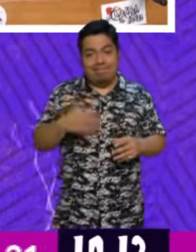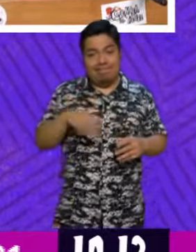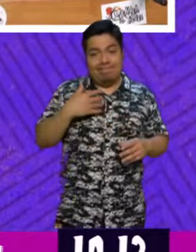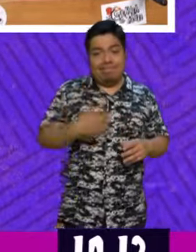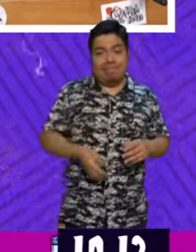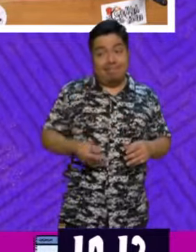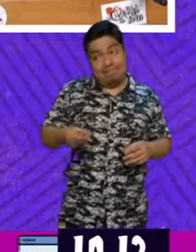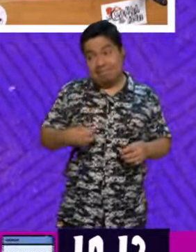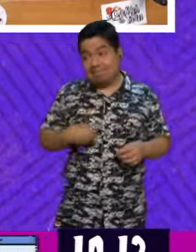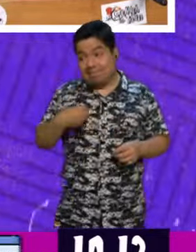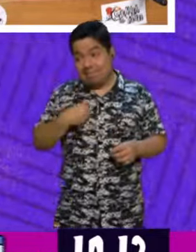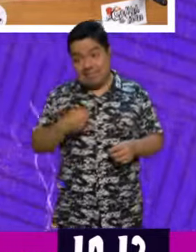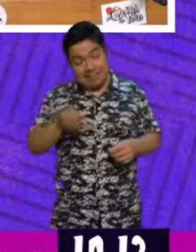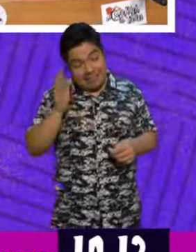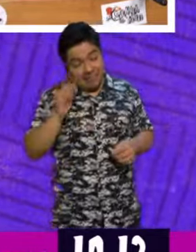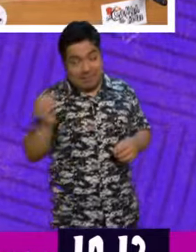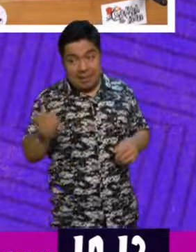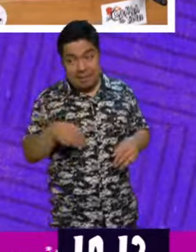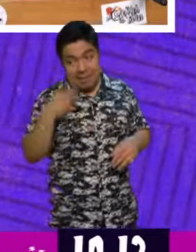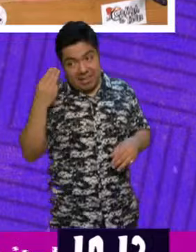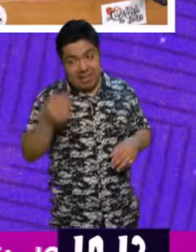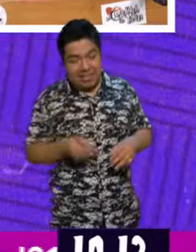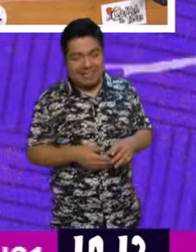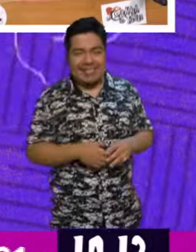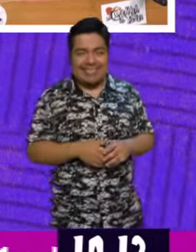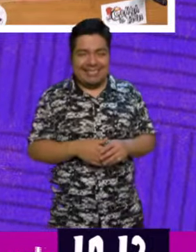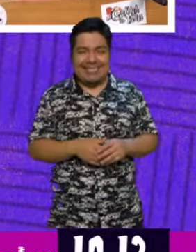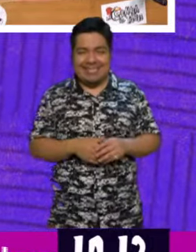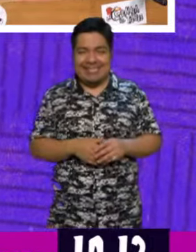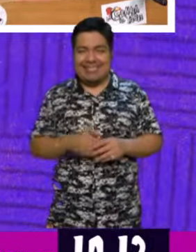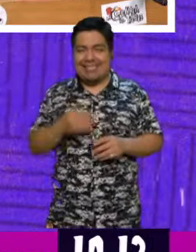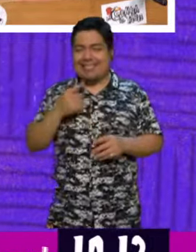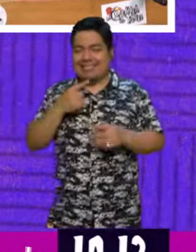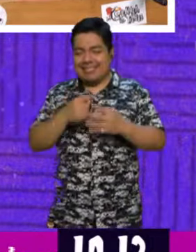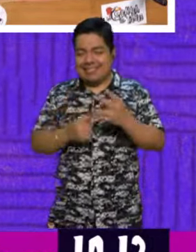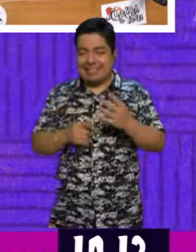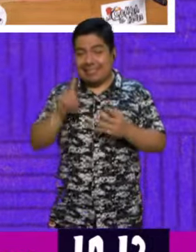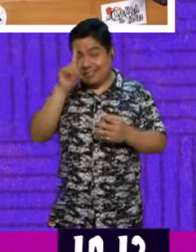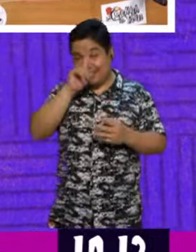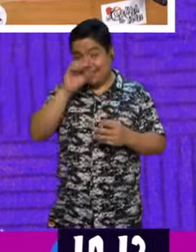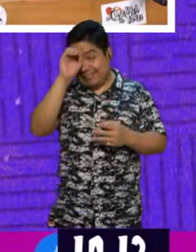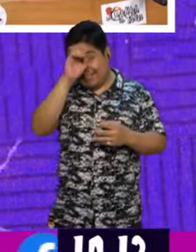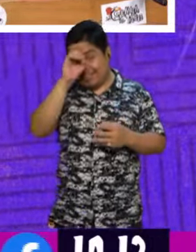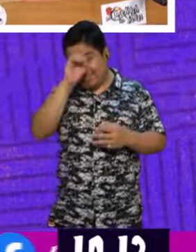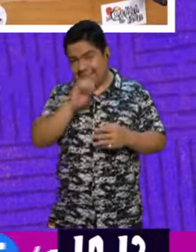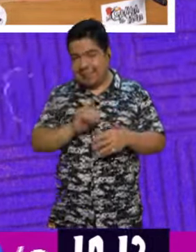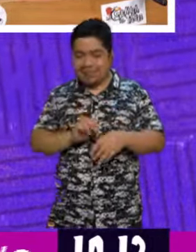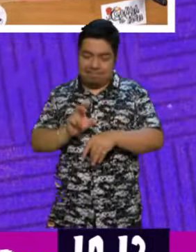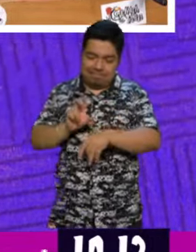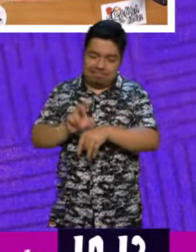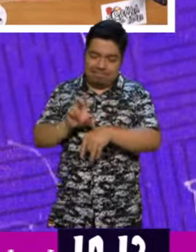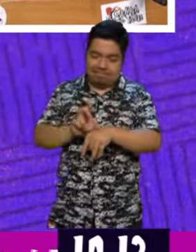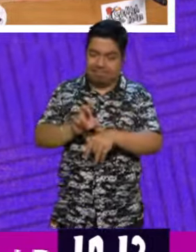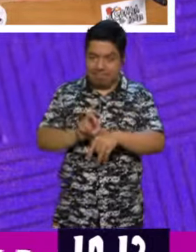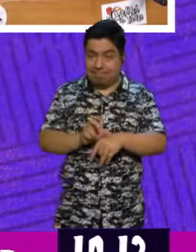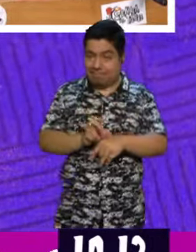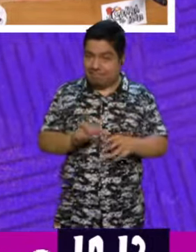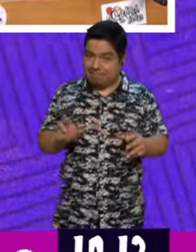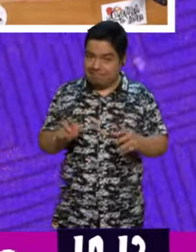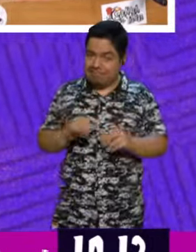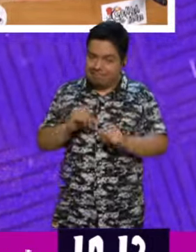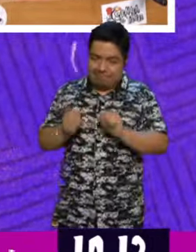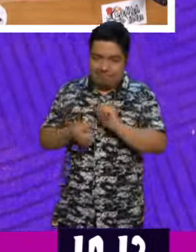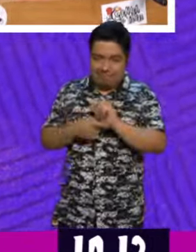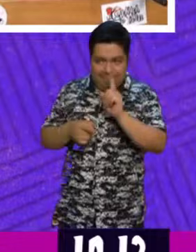milagro, papi. Oiga, pero pues sí, ahí están no varias recomendaciones acerca de los blanquillos. No me vaya a alburear este